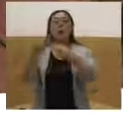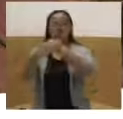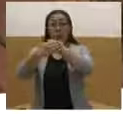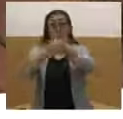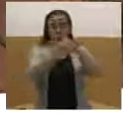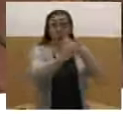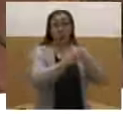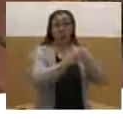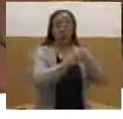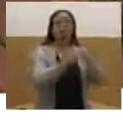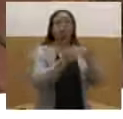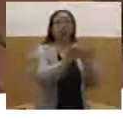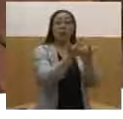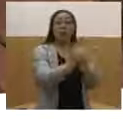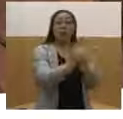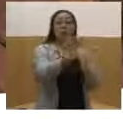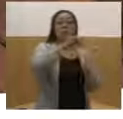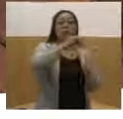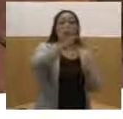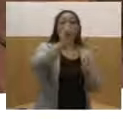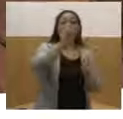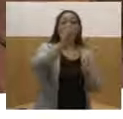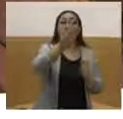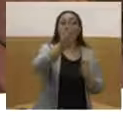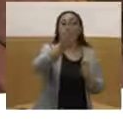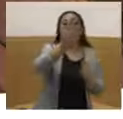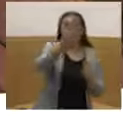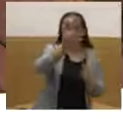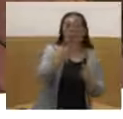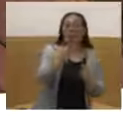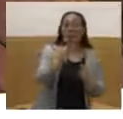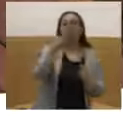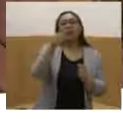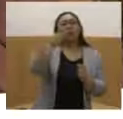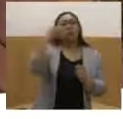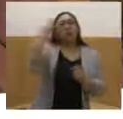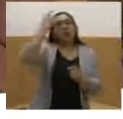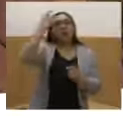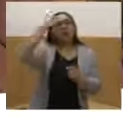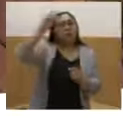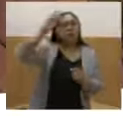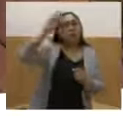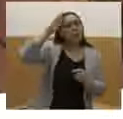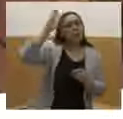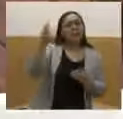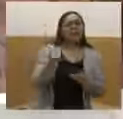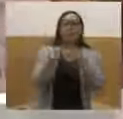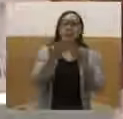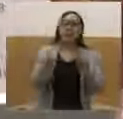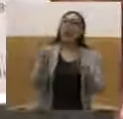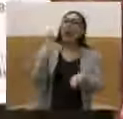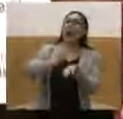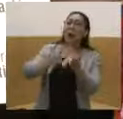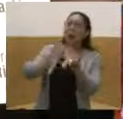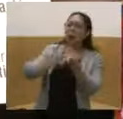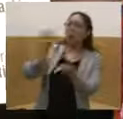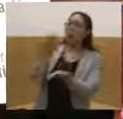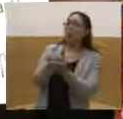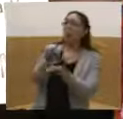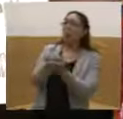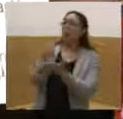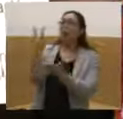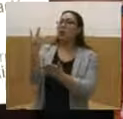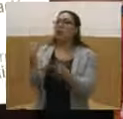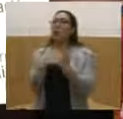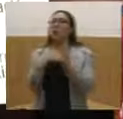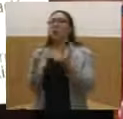grupo parlamentario mayoritario y a sus aliados recapacite y devuelva los más de 2 mil millones de pesos que fueron